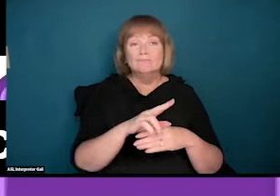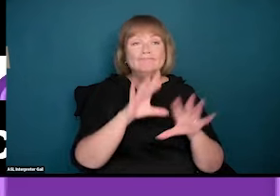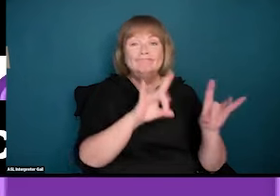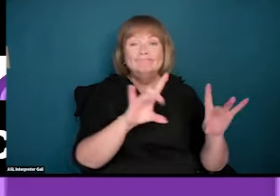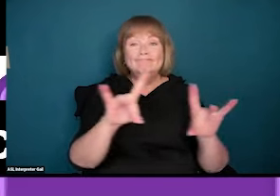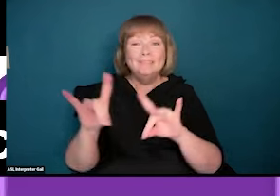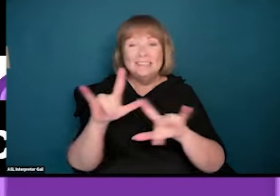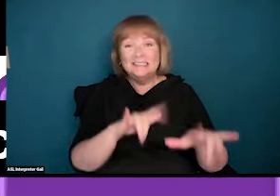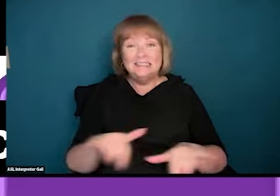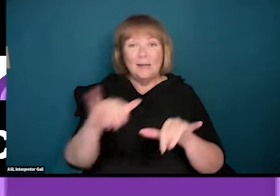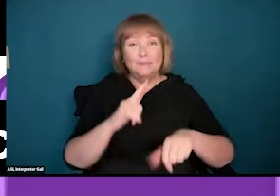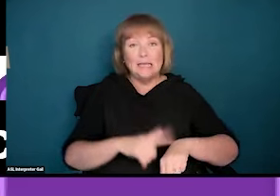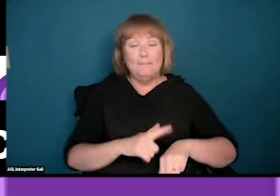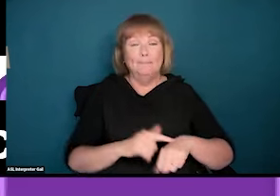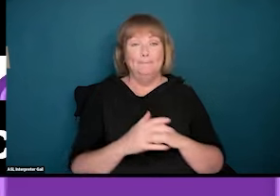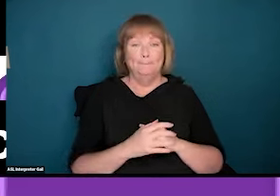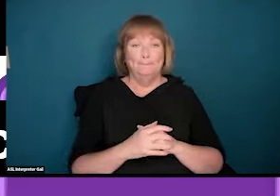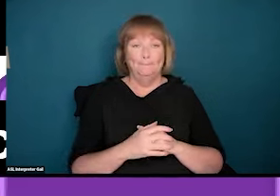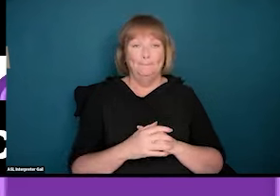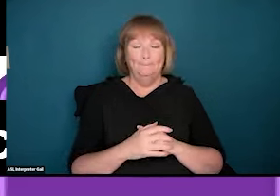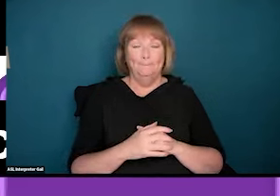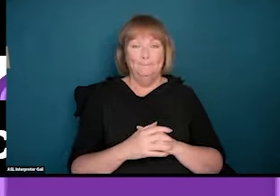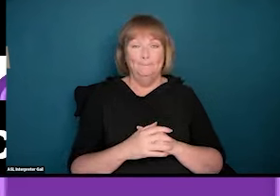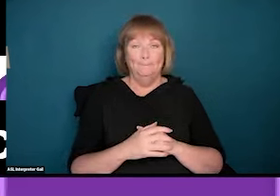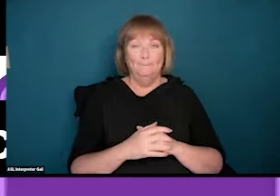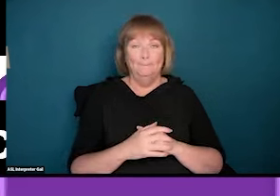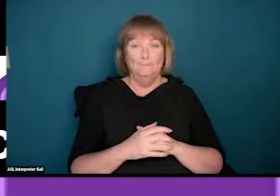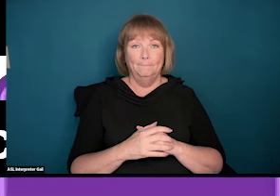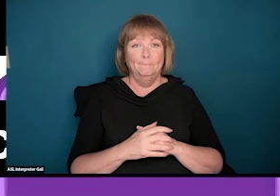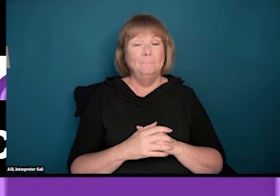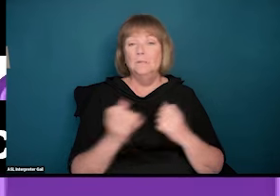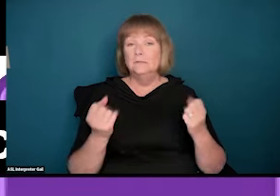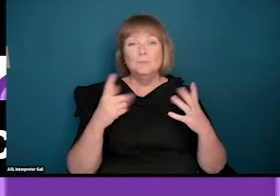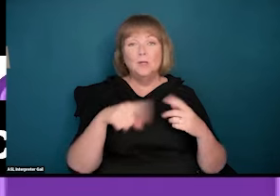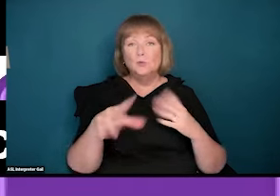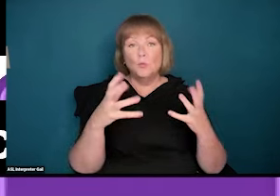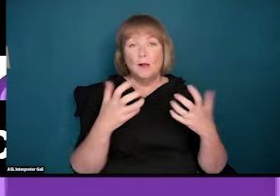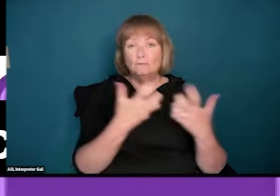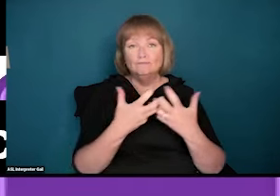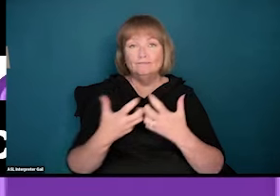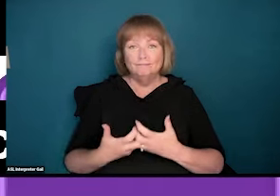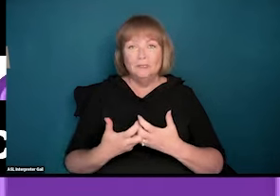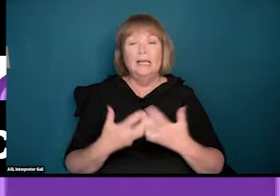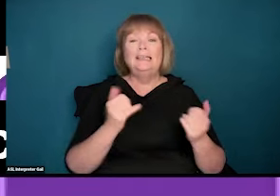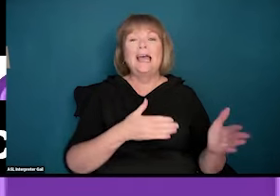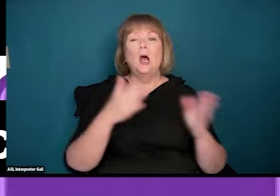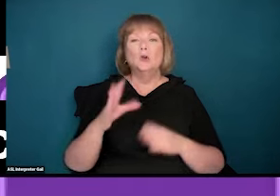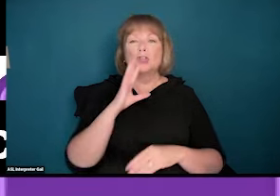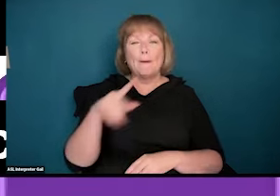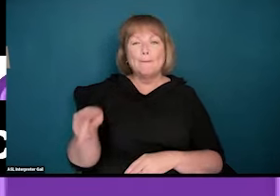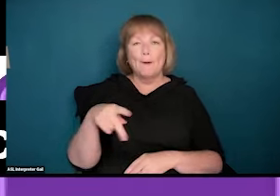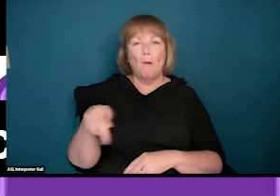decisiones que ya ha sido determinado. Estas decisiones, estas herramientas de nuevas se pueden usar